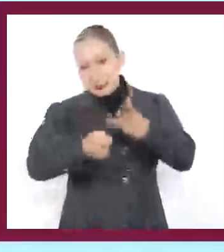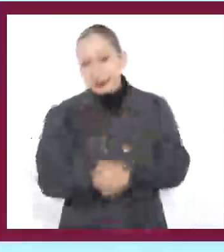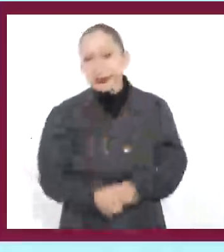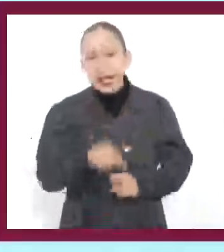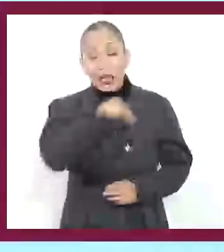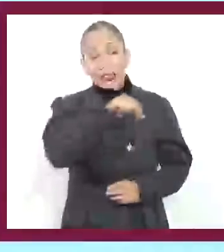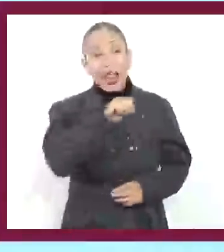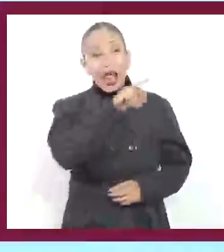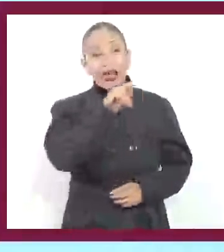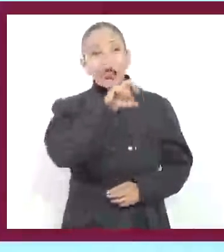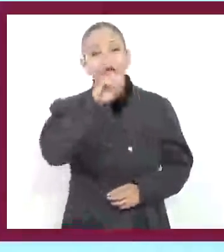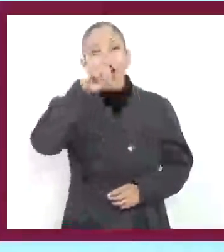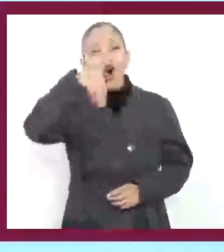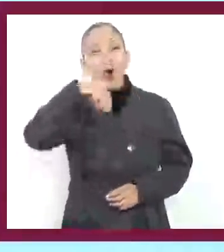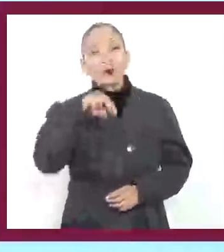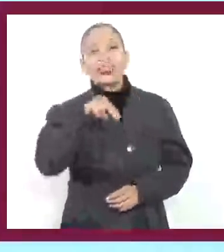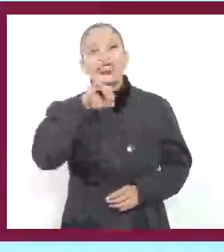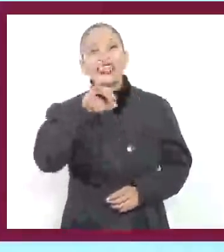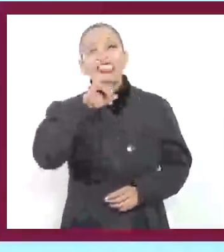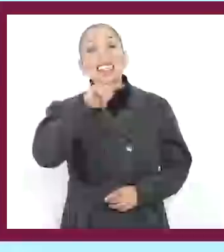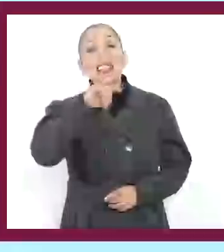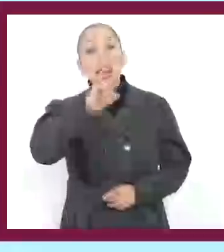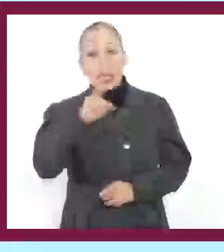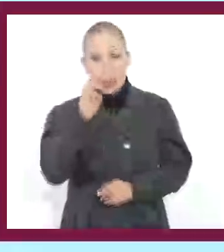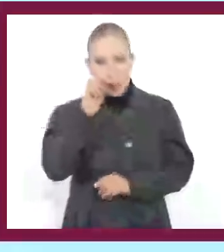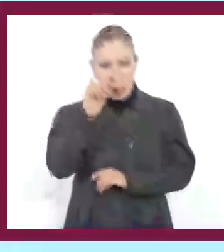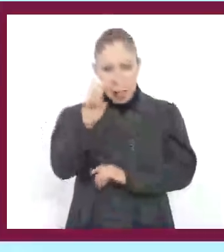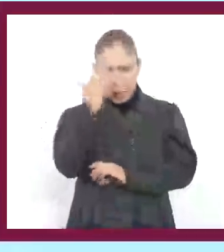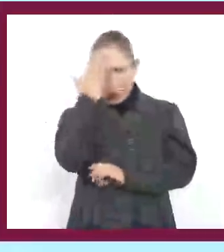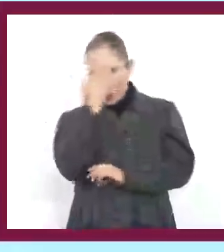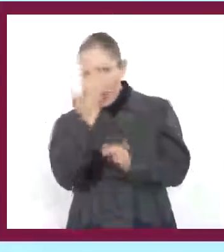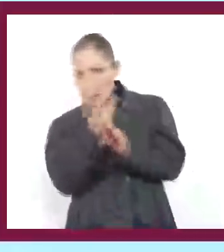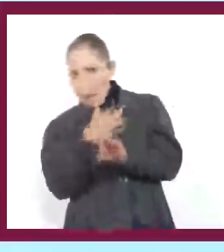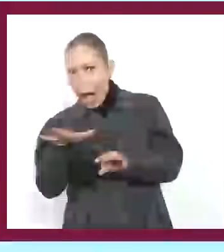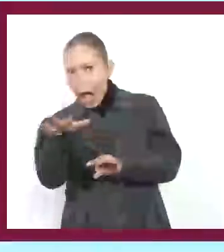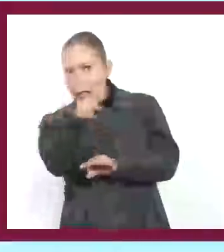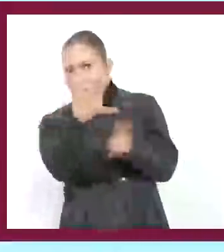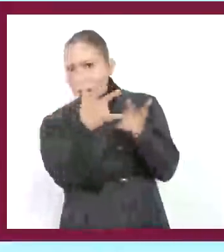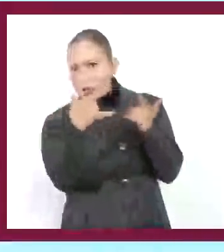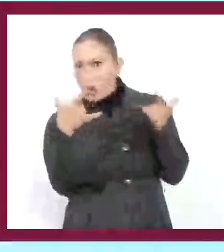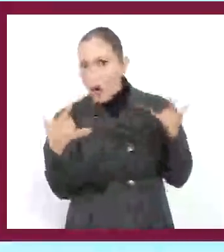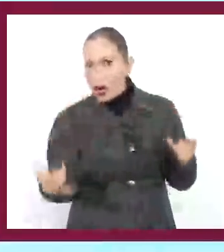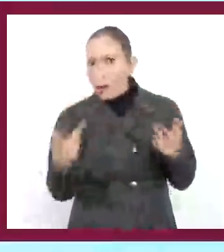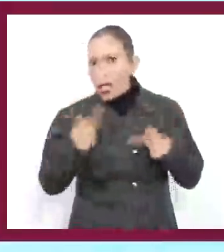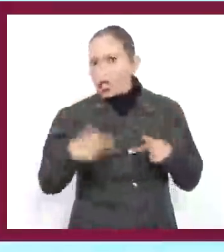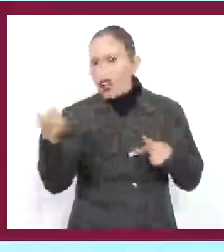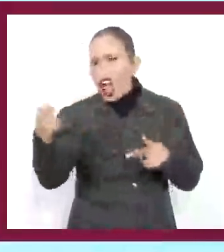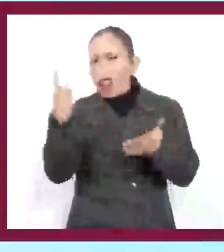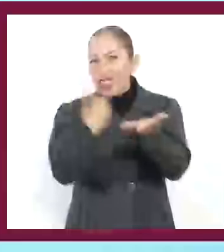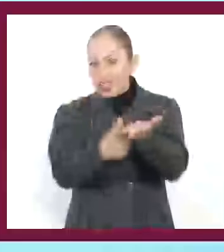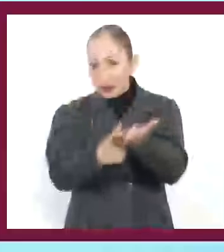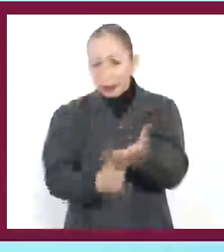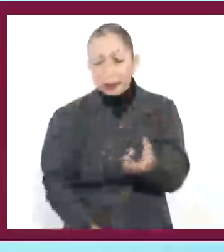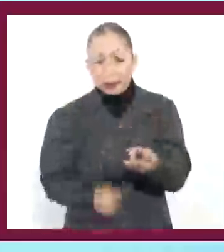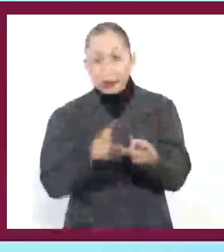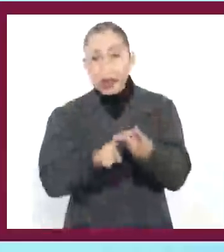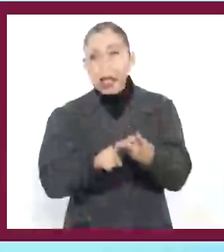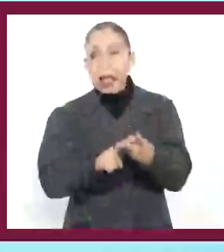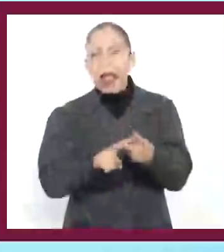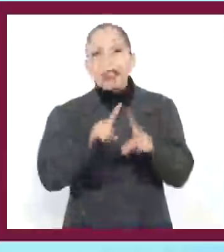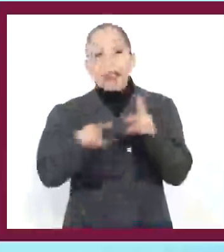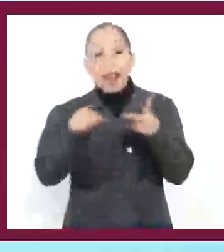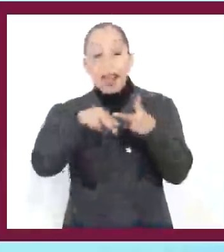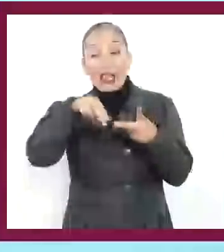el narrador omnisciente es el que ve y sabe todo de la historia y de los personajes. Diferente